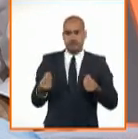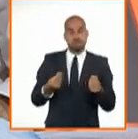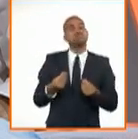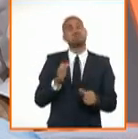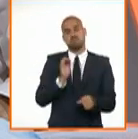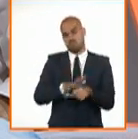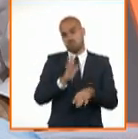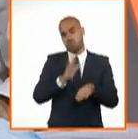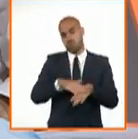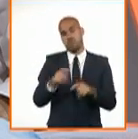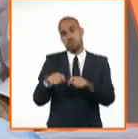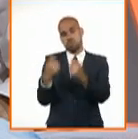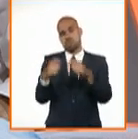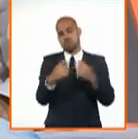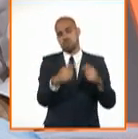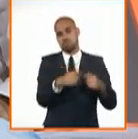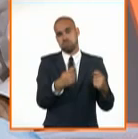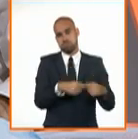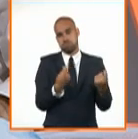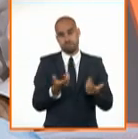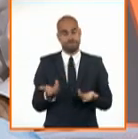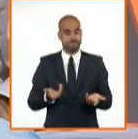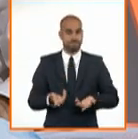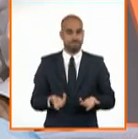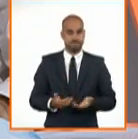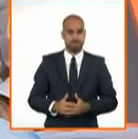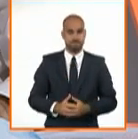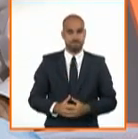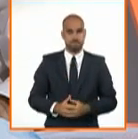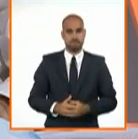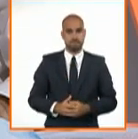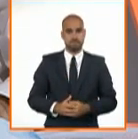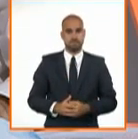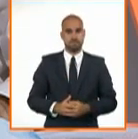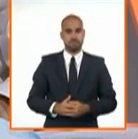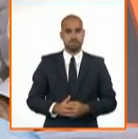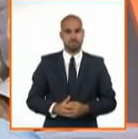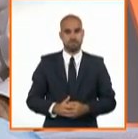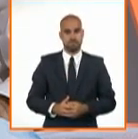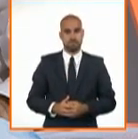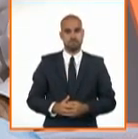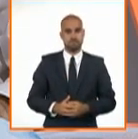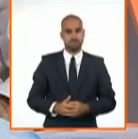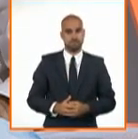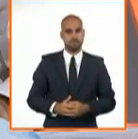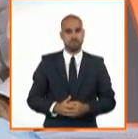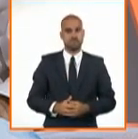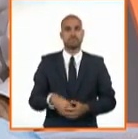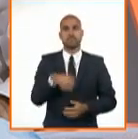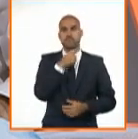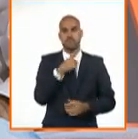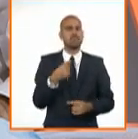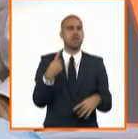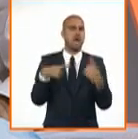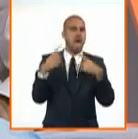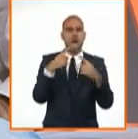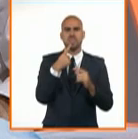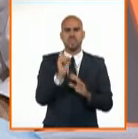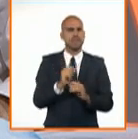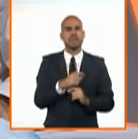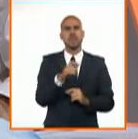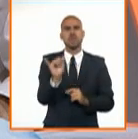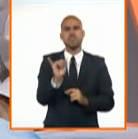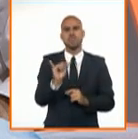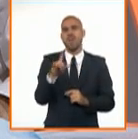y también las limitaciones de potencia que tienen estas unidades esto requiere que unidades que tienen una potencia por ejemplo de 90 a trabajan con un